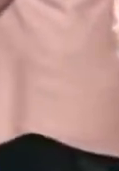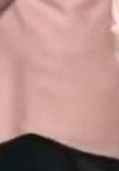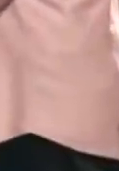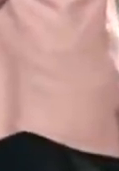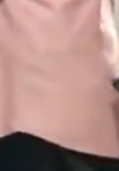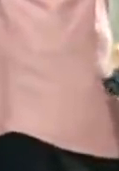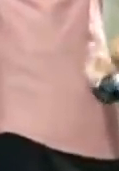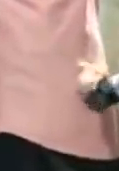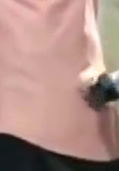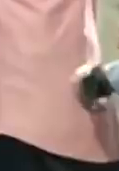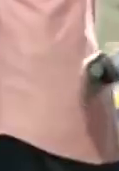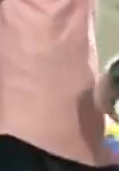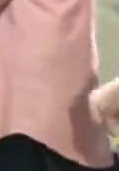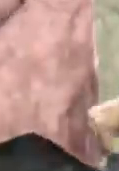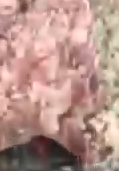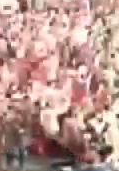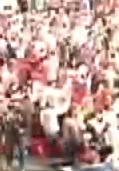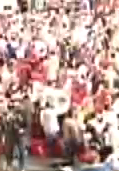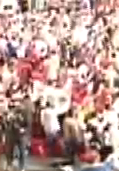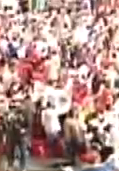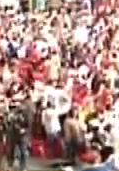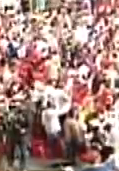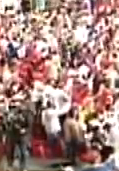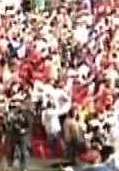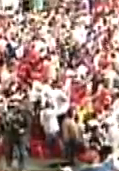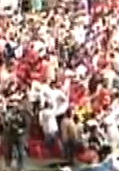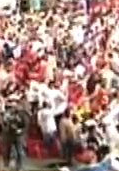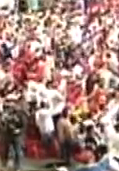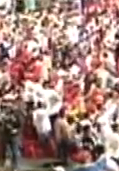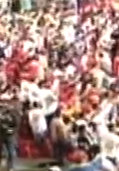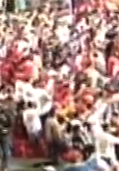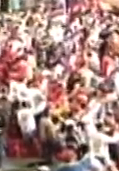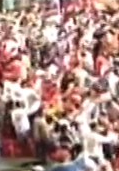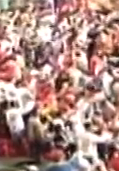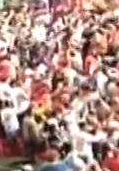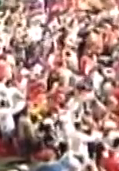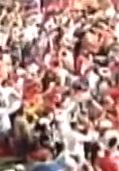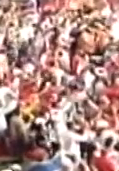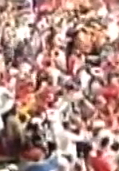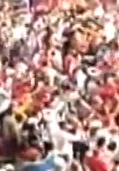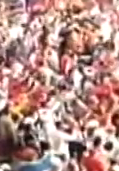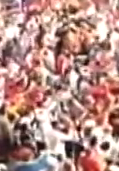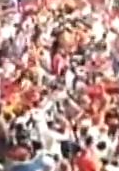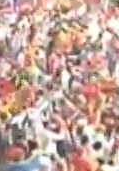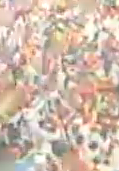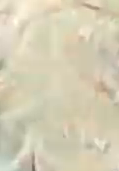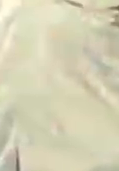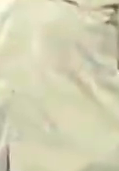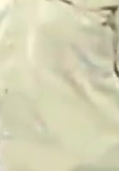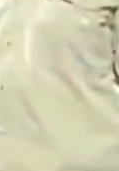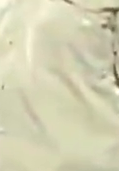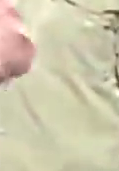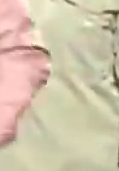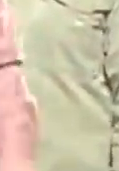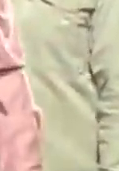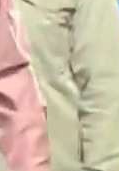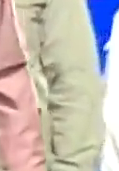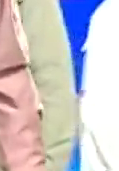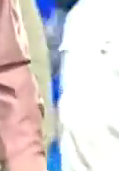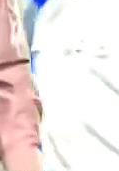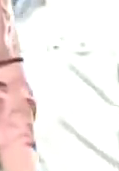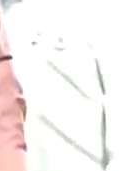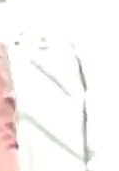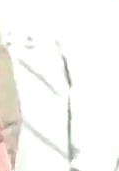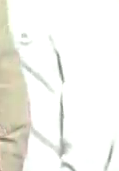del jefe de estado venezolano nicolás maduro a quienes están presentes en el poliedro de caracas